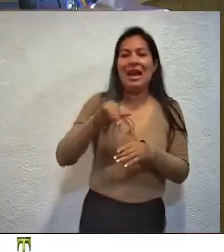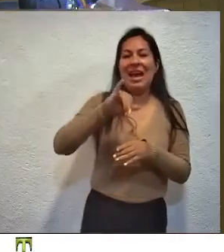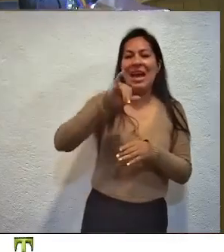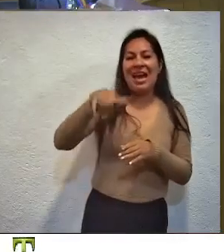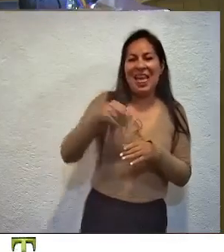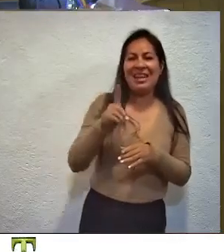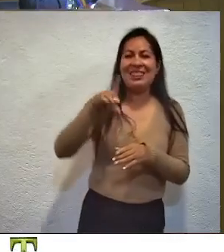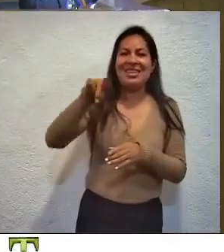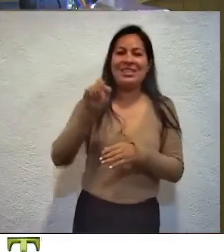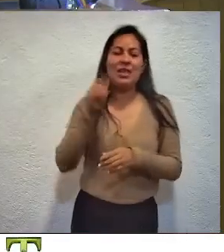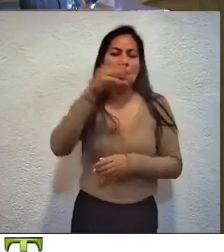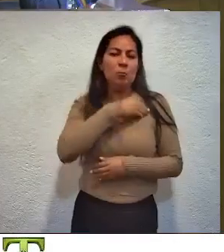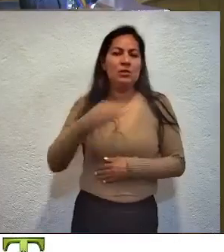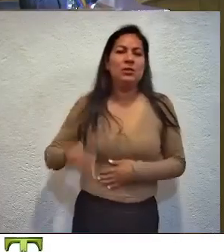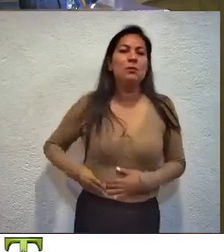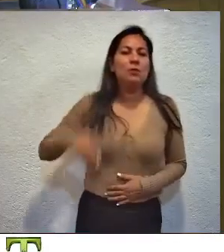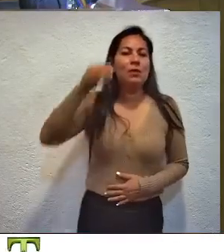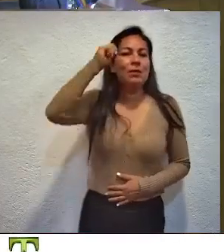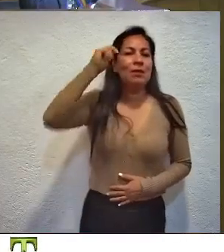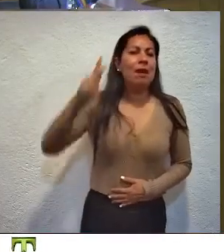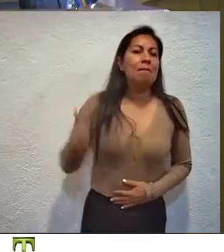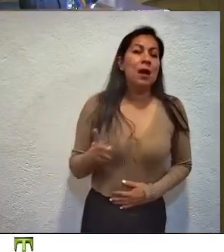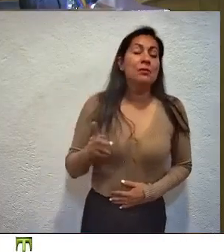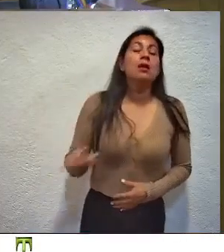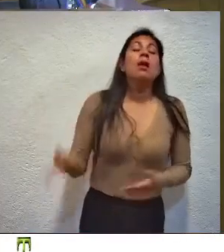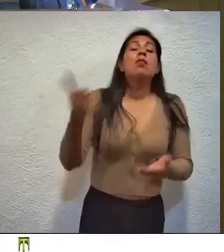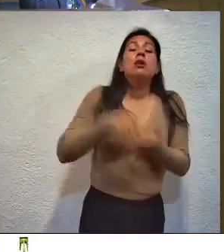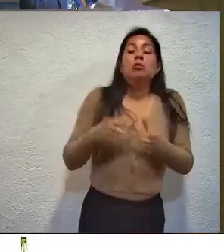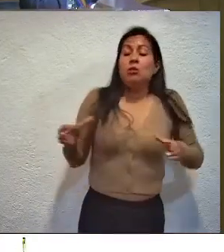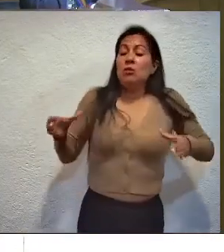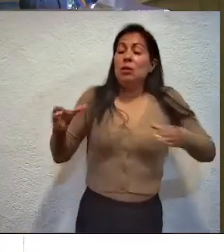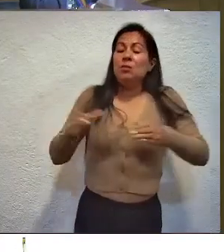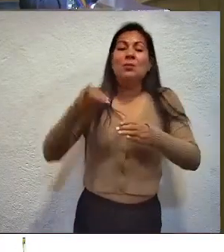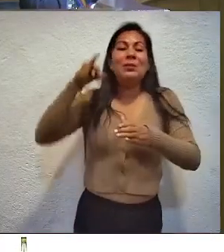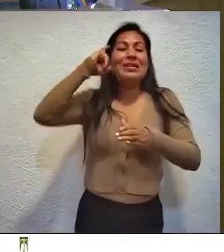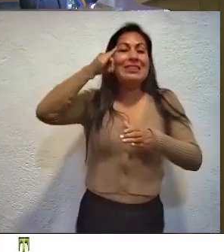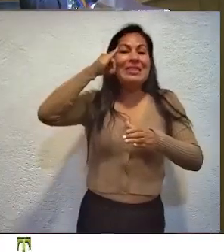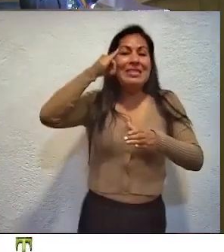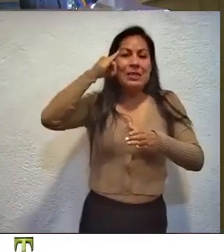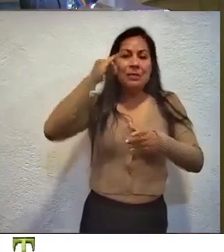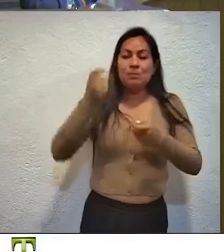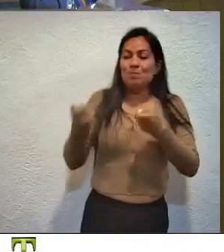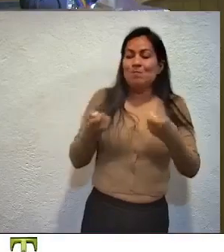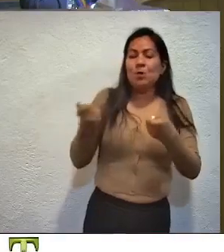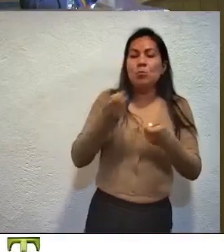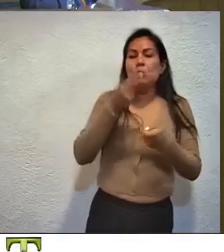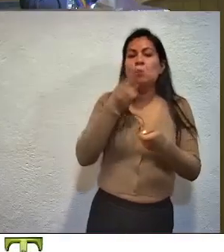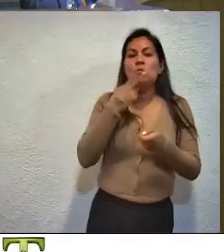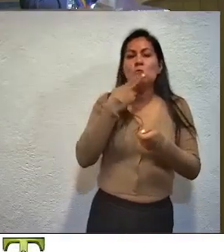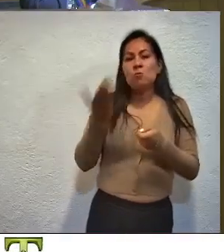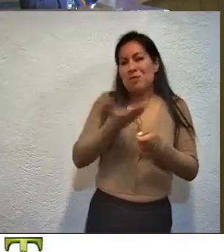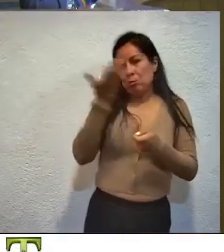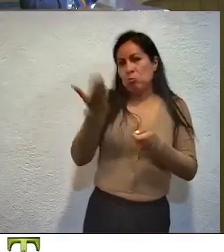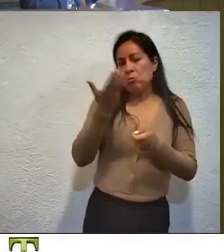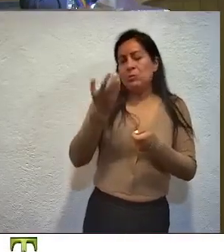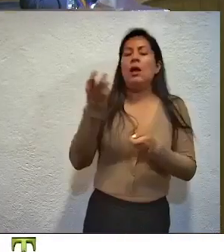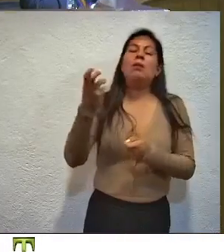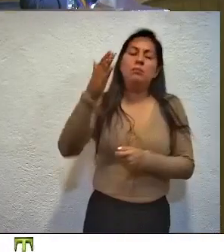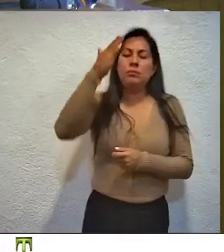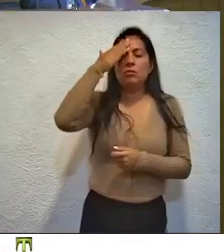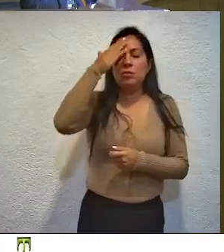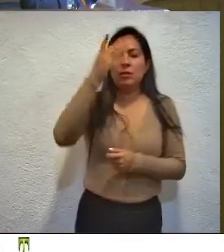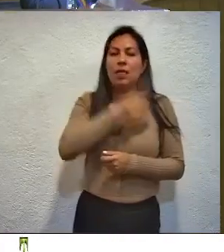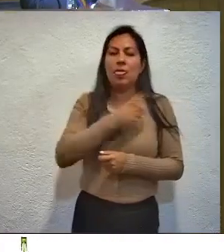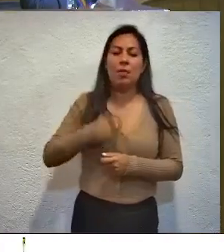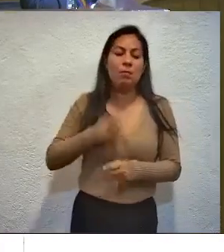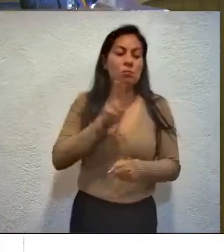del municipio de Tlapa de Comunfort forma parte de una comunidad indígena regida por usos y costumbres, esa autoridad debe velar